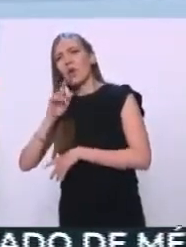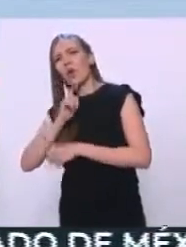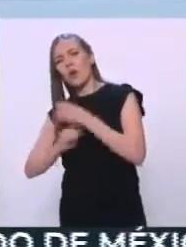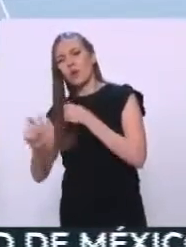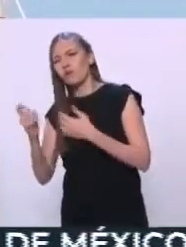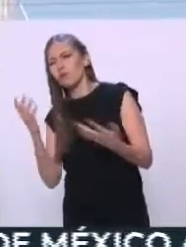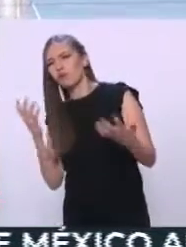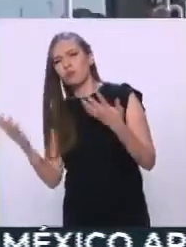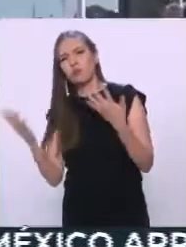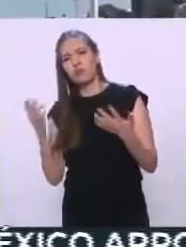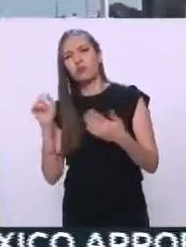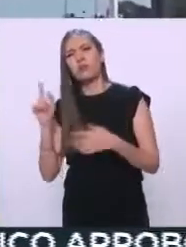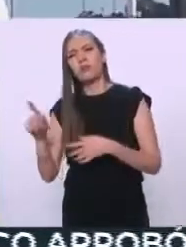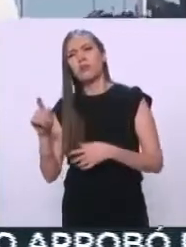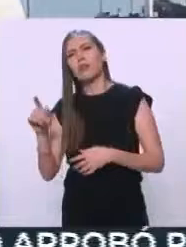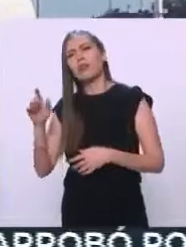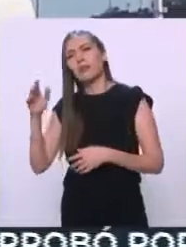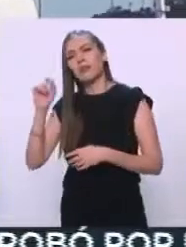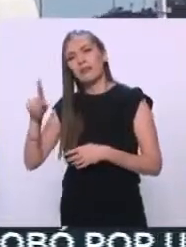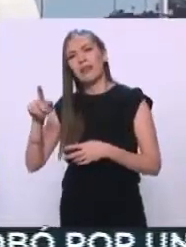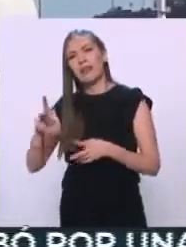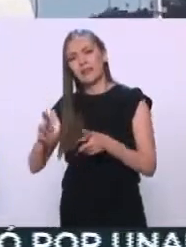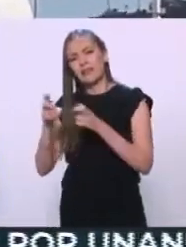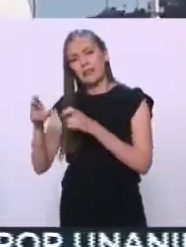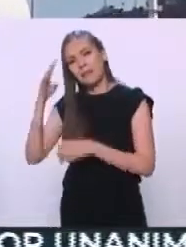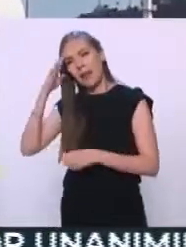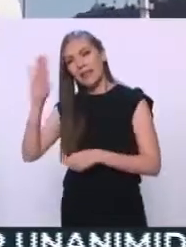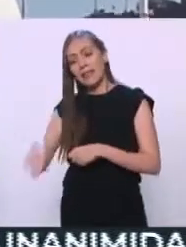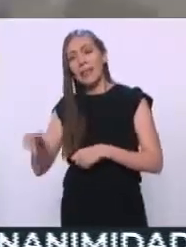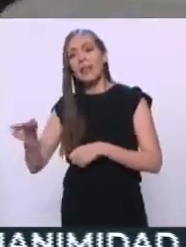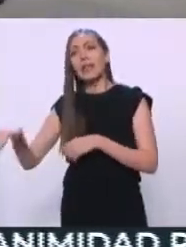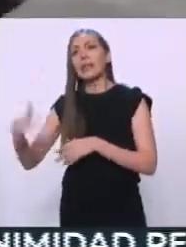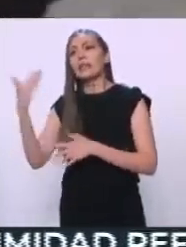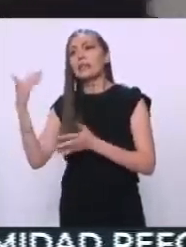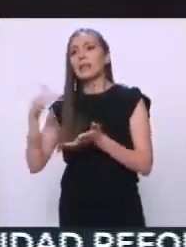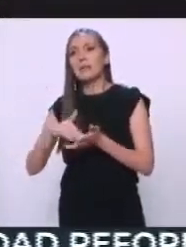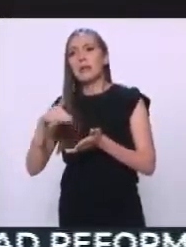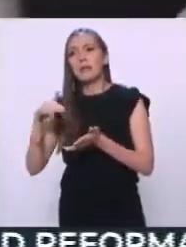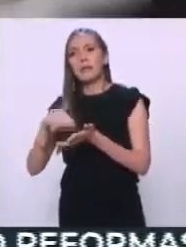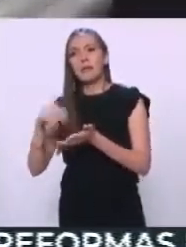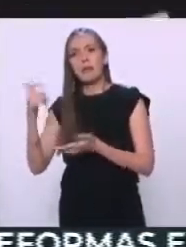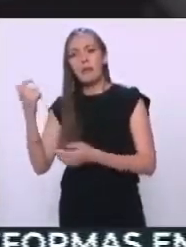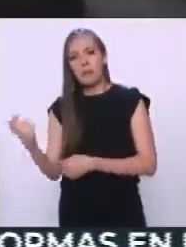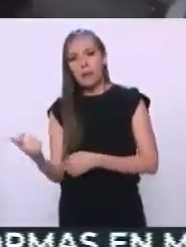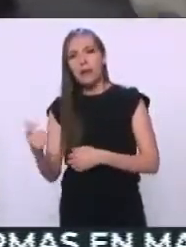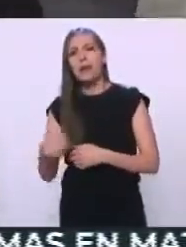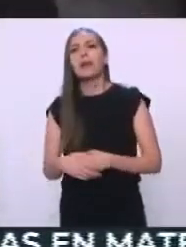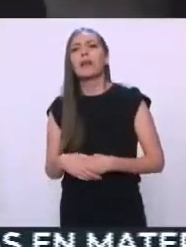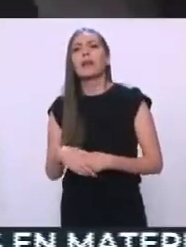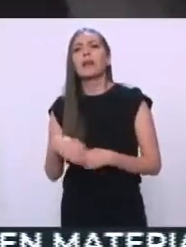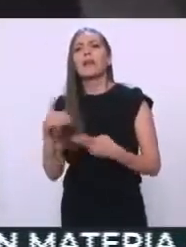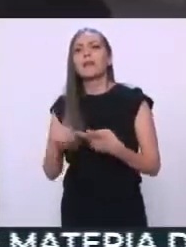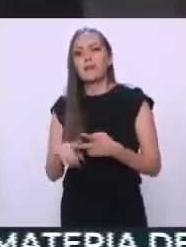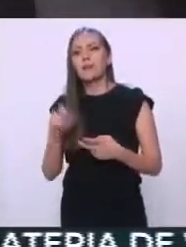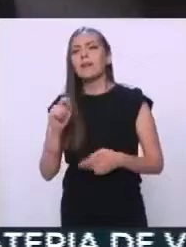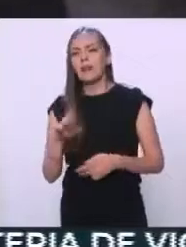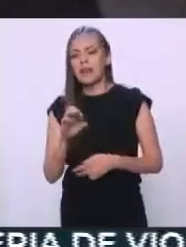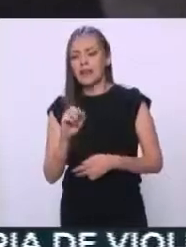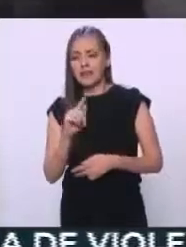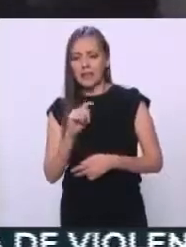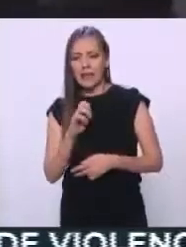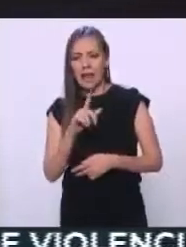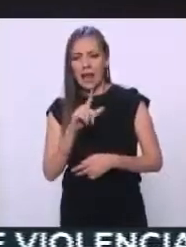estafa maestra, que la fiscalía lo estimaba más o menos en 15,000 millones de pesos, la misma Estela de Luz con